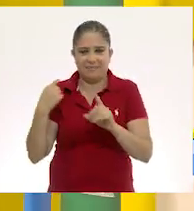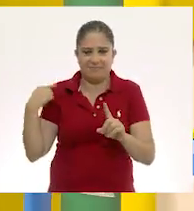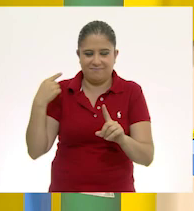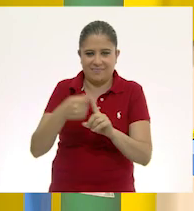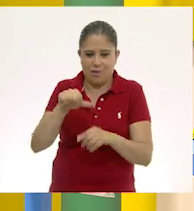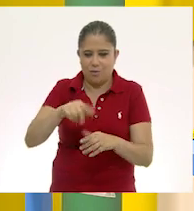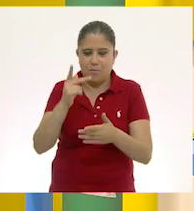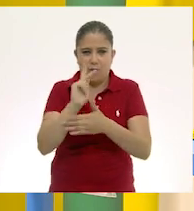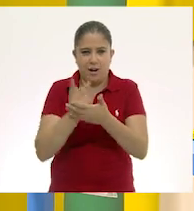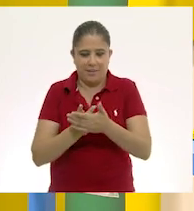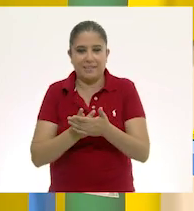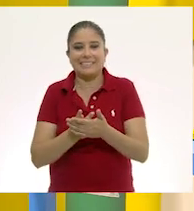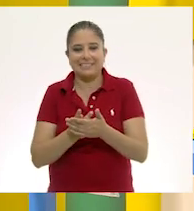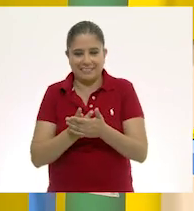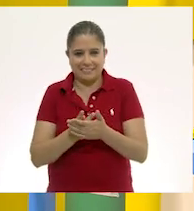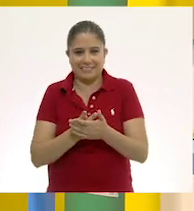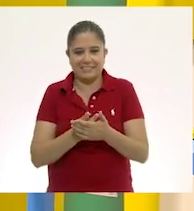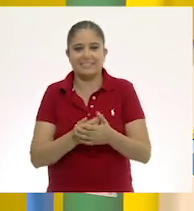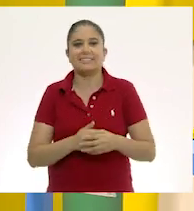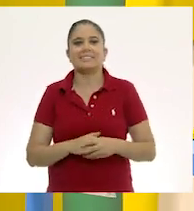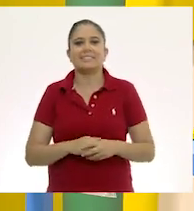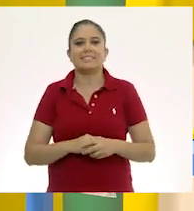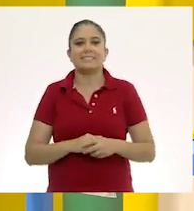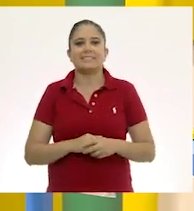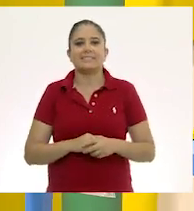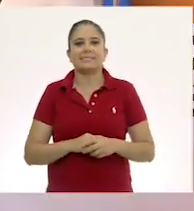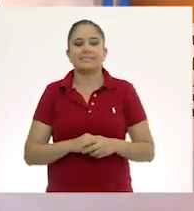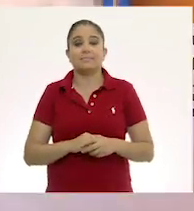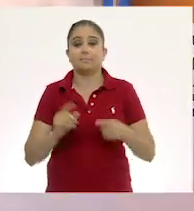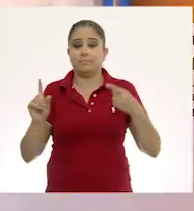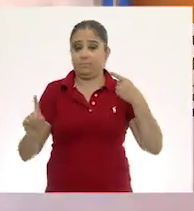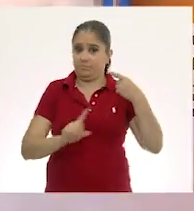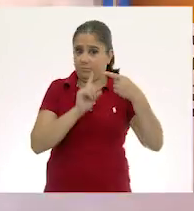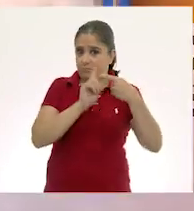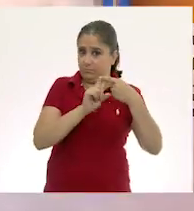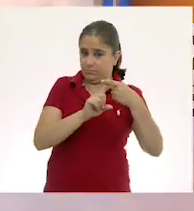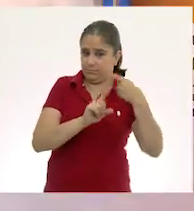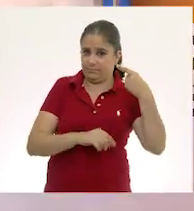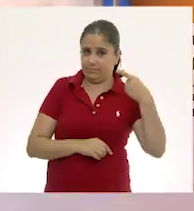en este programa. Muy ¿De acuerdo? Bien, ¿de acuerdo? Muy bien. Primero,